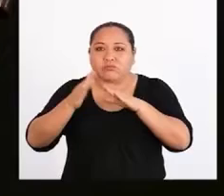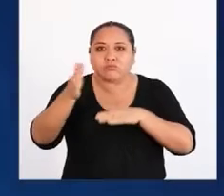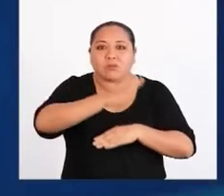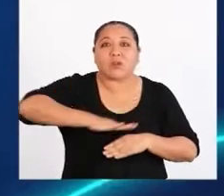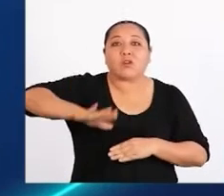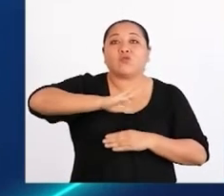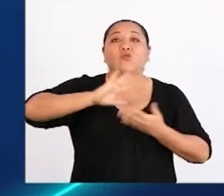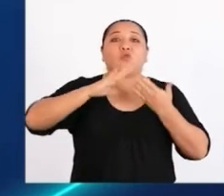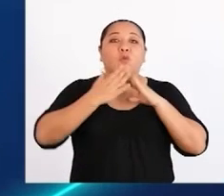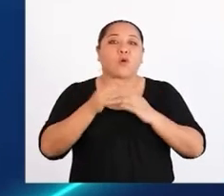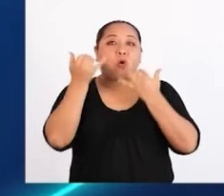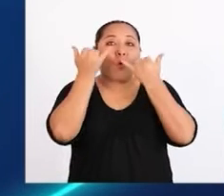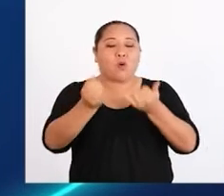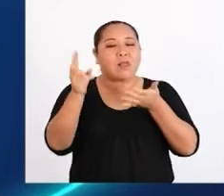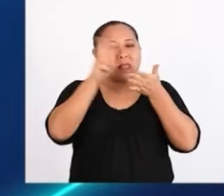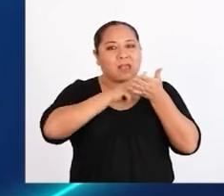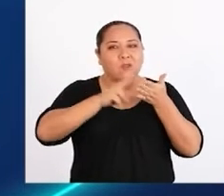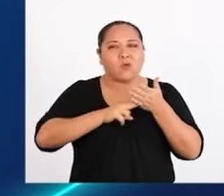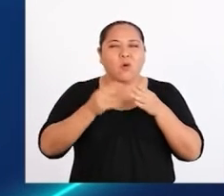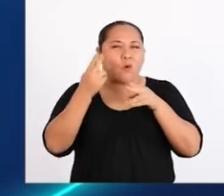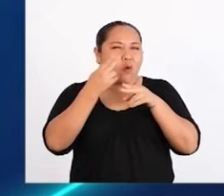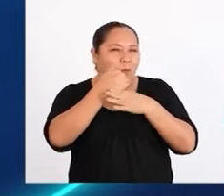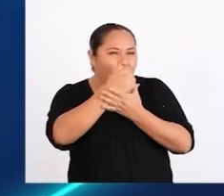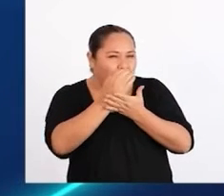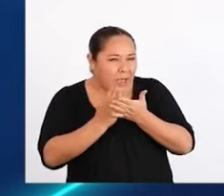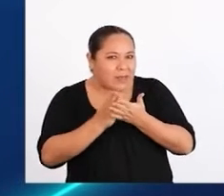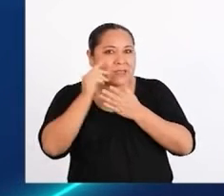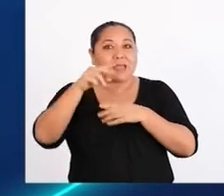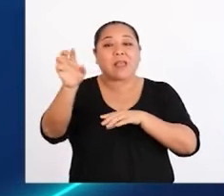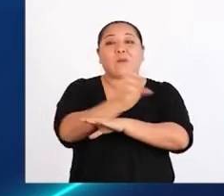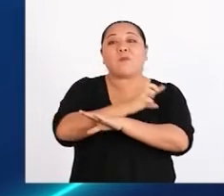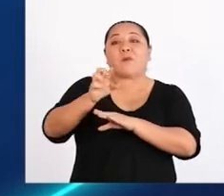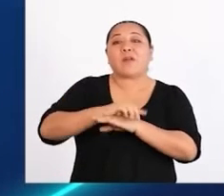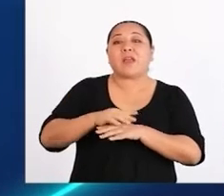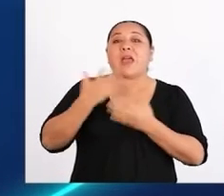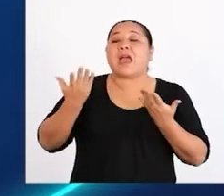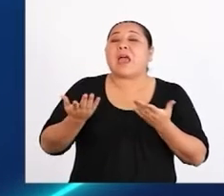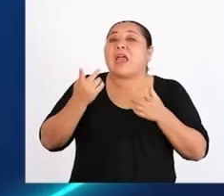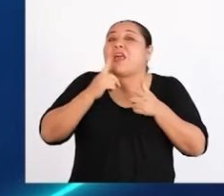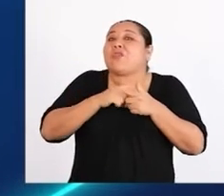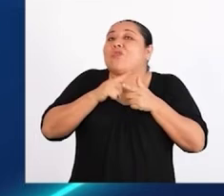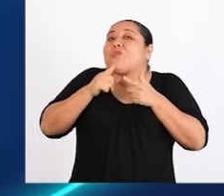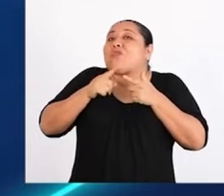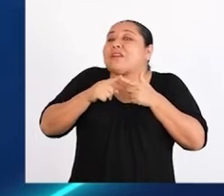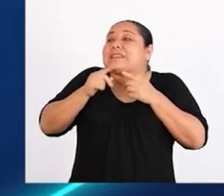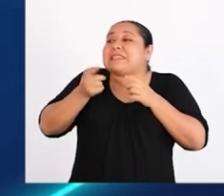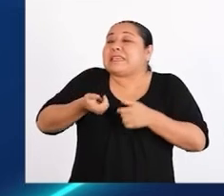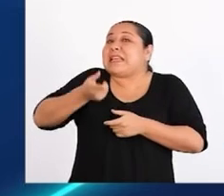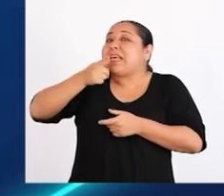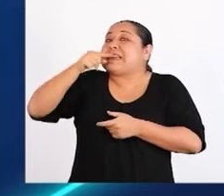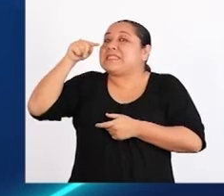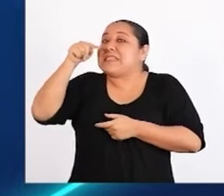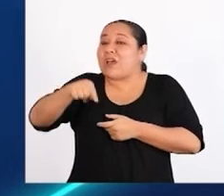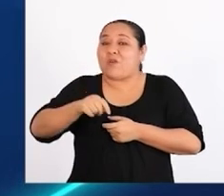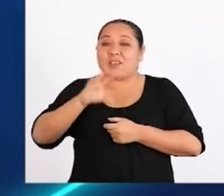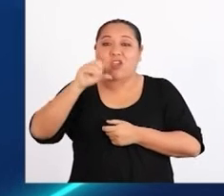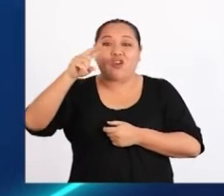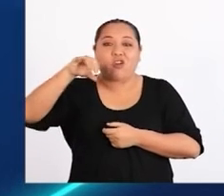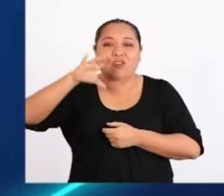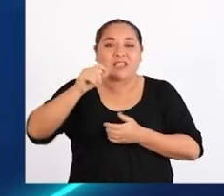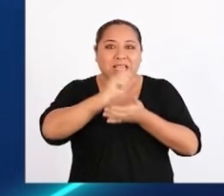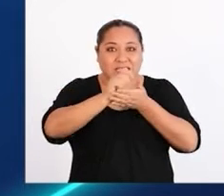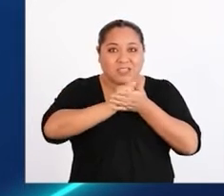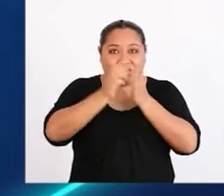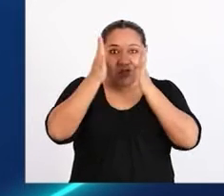comunidad? Hoy leeremos un fragmento del poema Entonces en las aguas de Conchán, del escritor